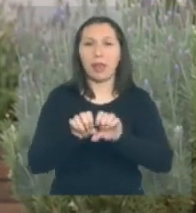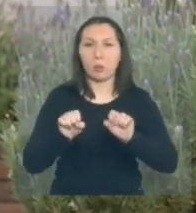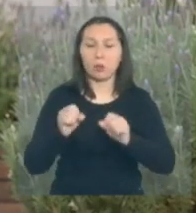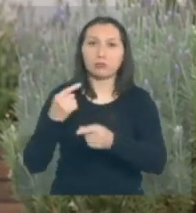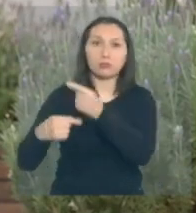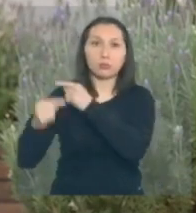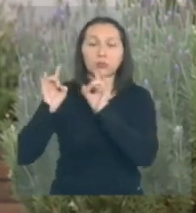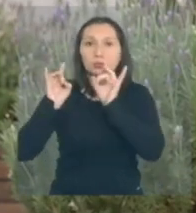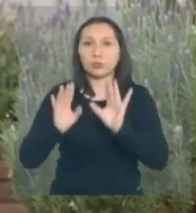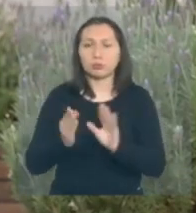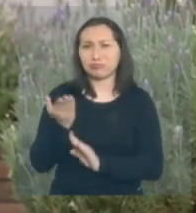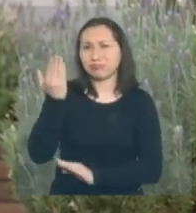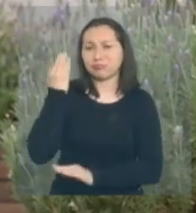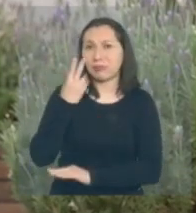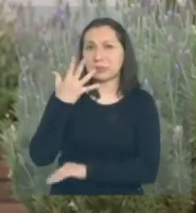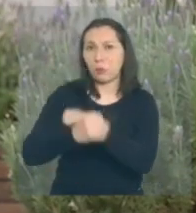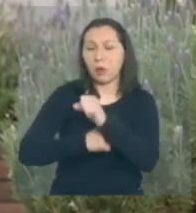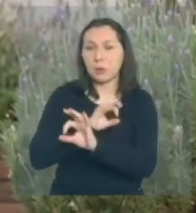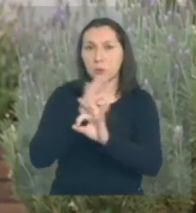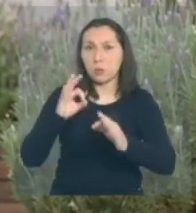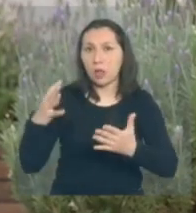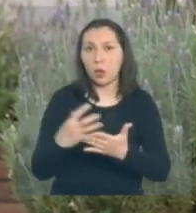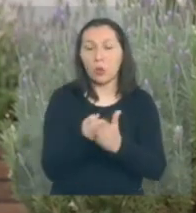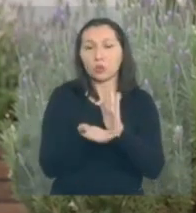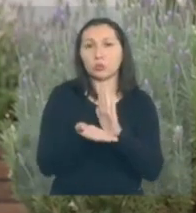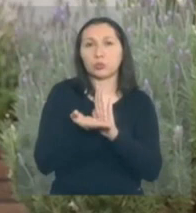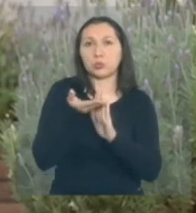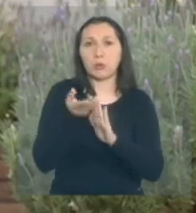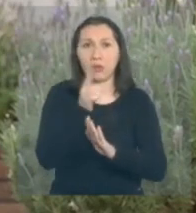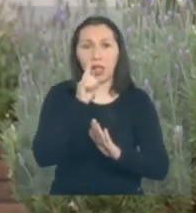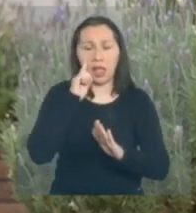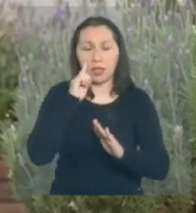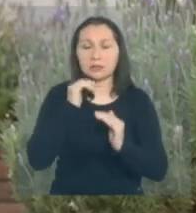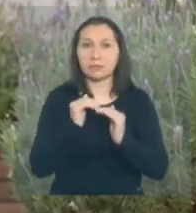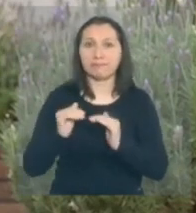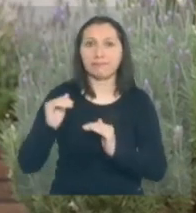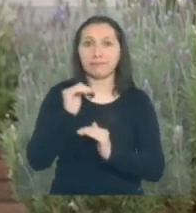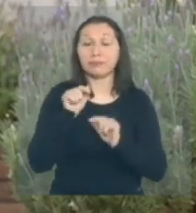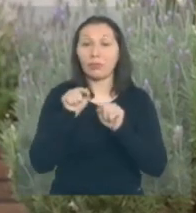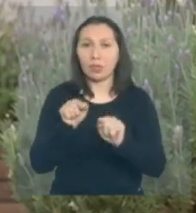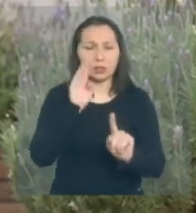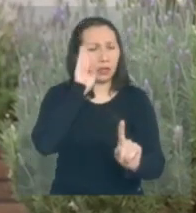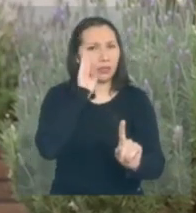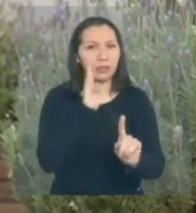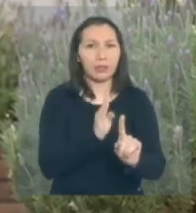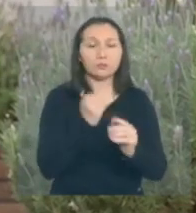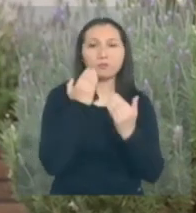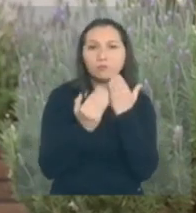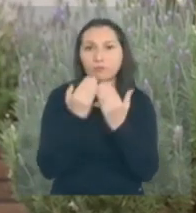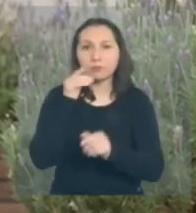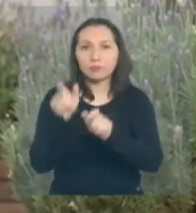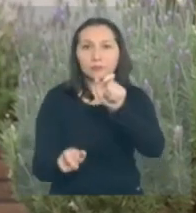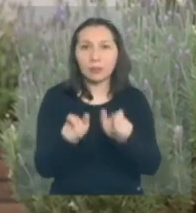es histórico. Hace 25 años no se lograba un aumento de esta magnitud. Y esto va directamente en beneficio